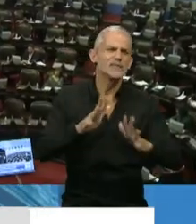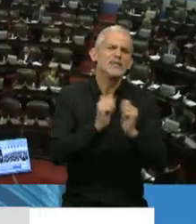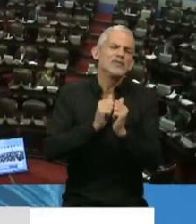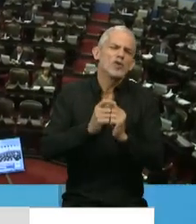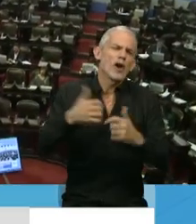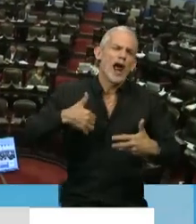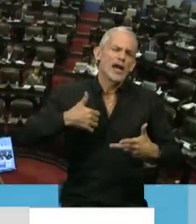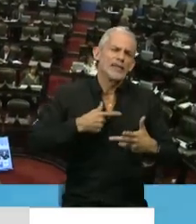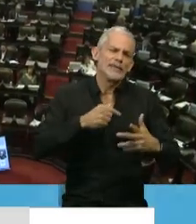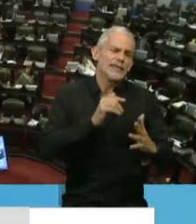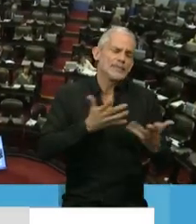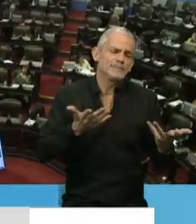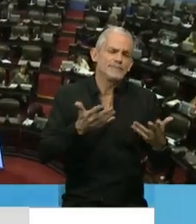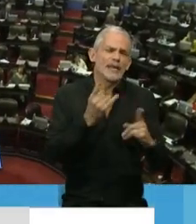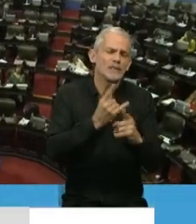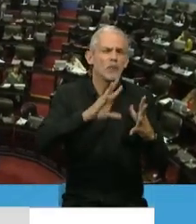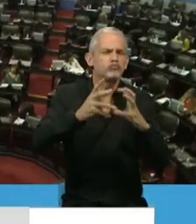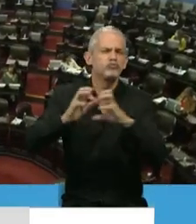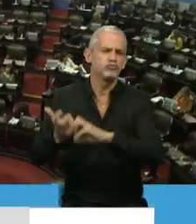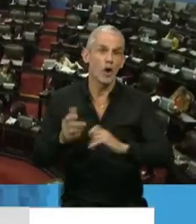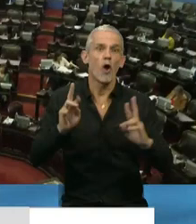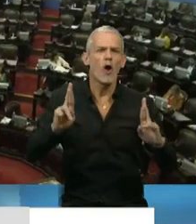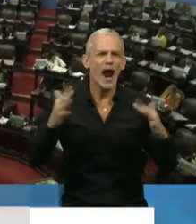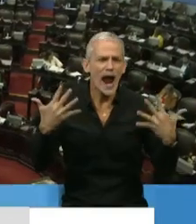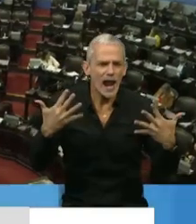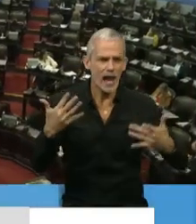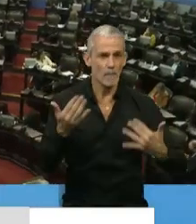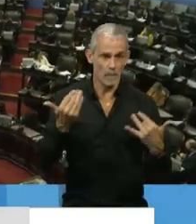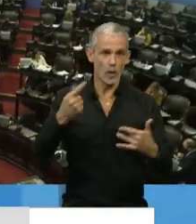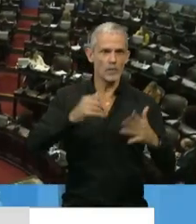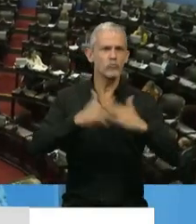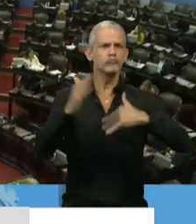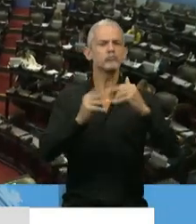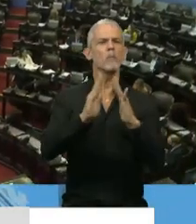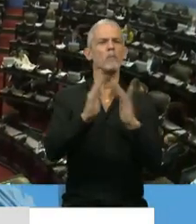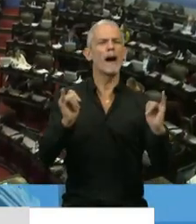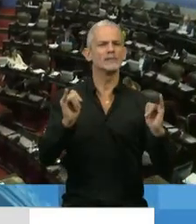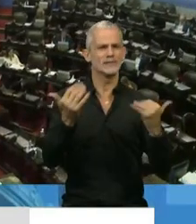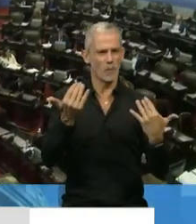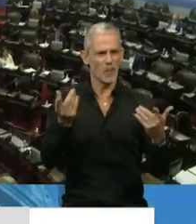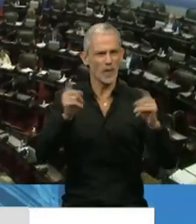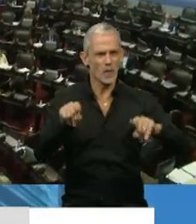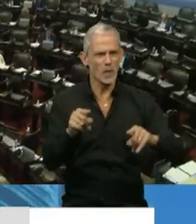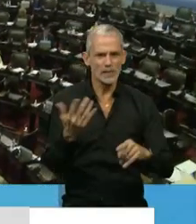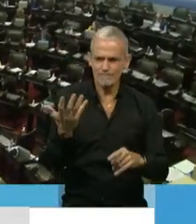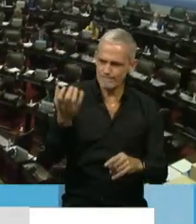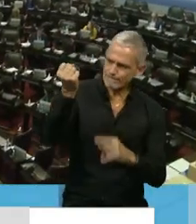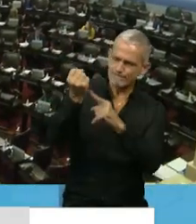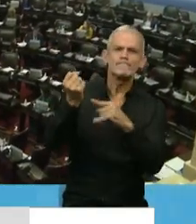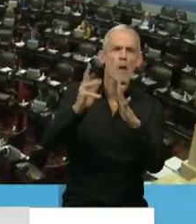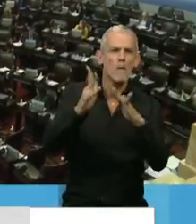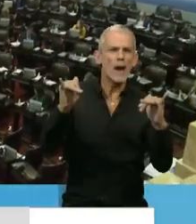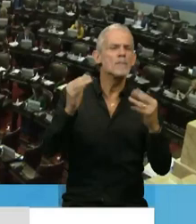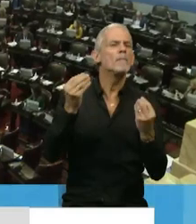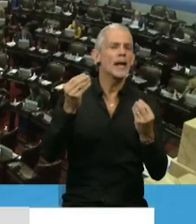historia. Ojalá podamos construir la paz como persecución de